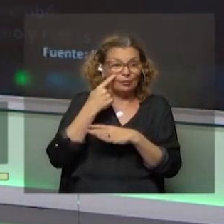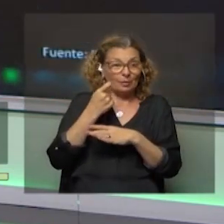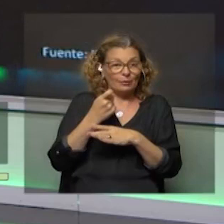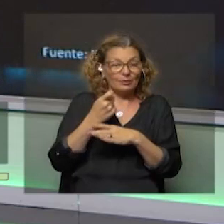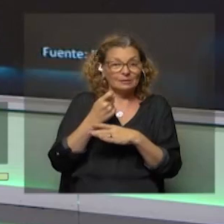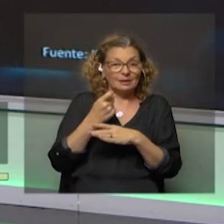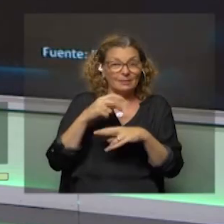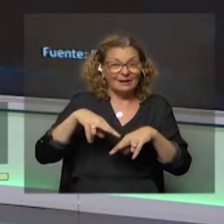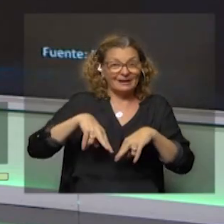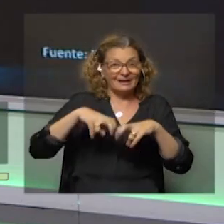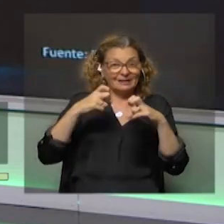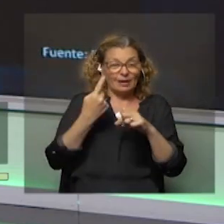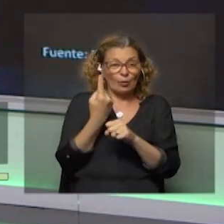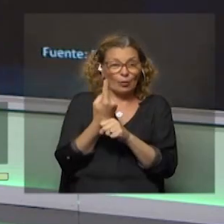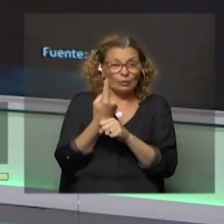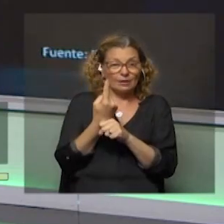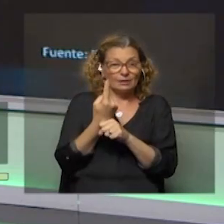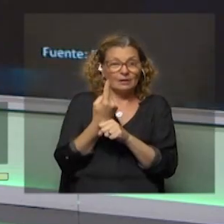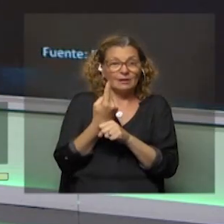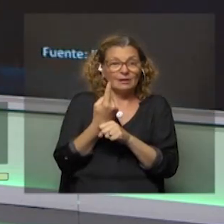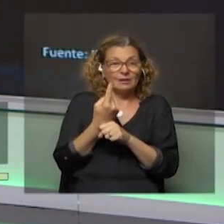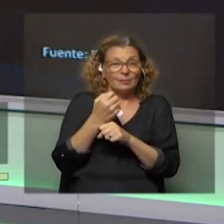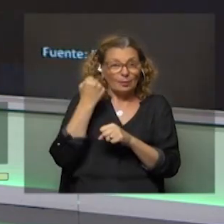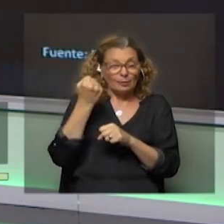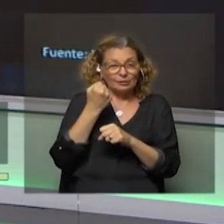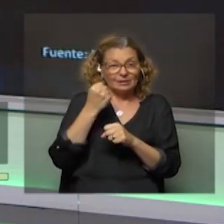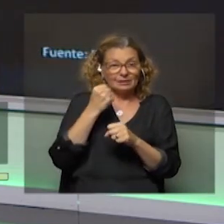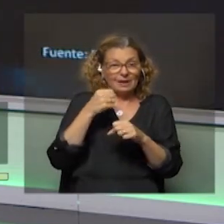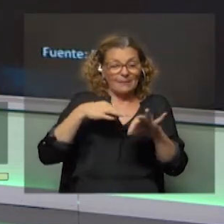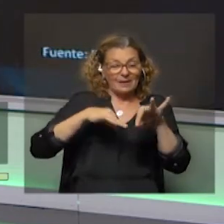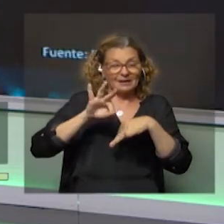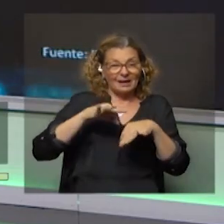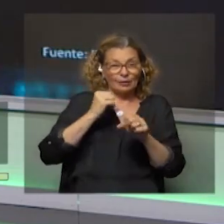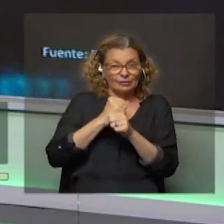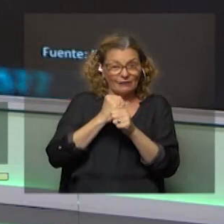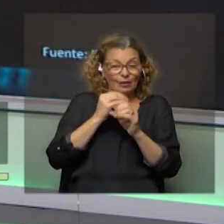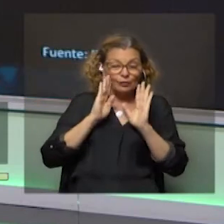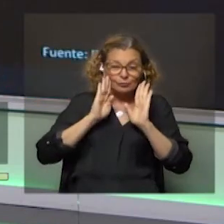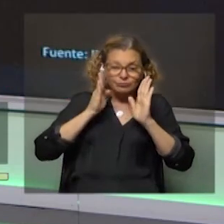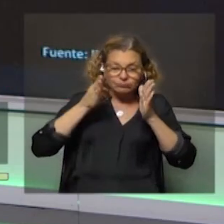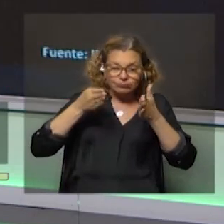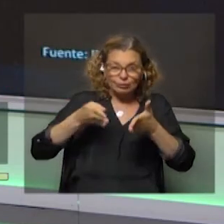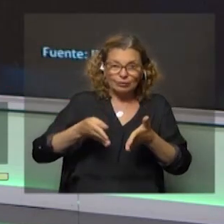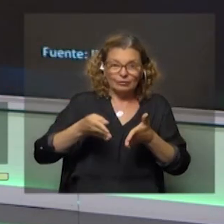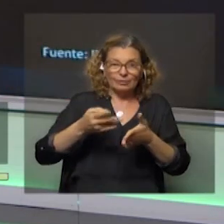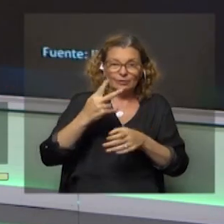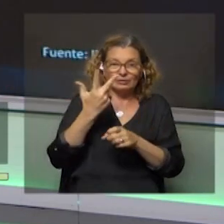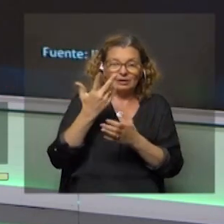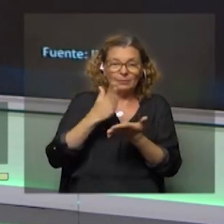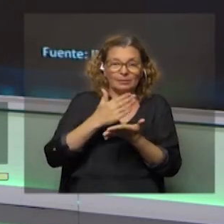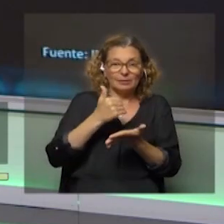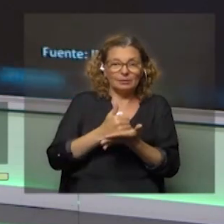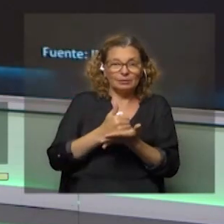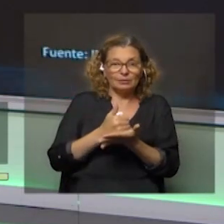analizar una de las dimensiones relevantes del mercado de trabajo y nos concentramos en particular en estos tres departamentos